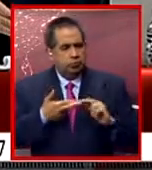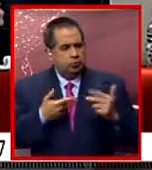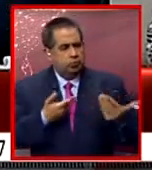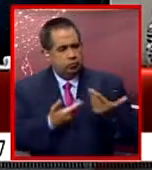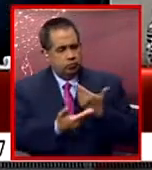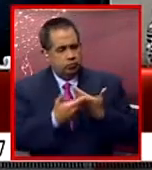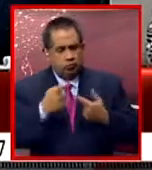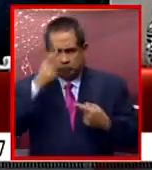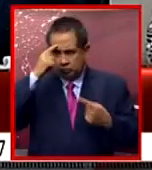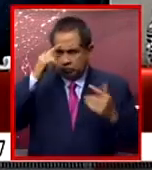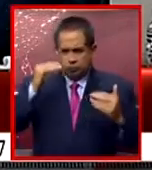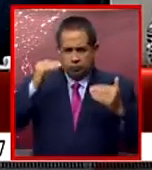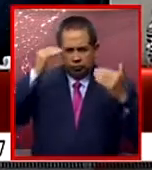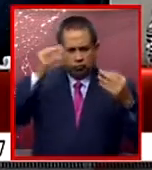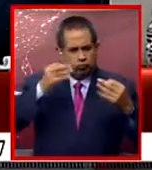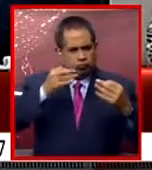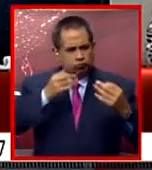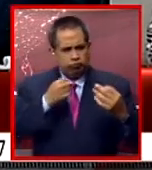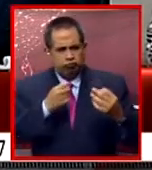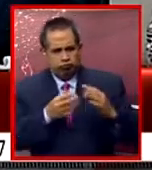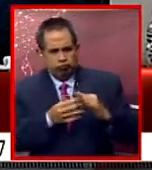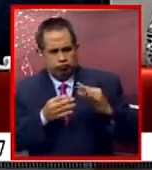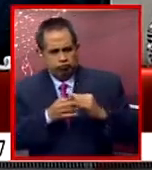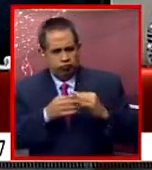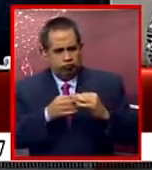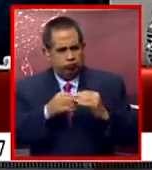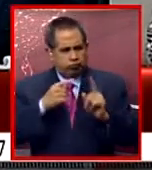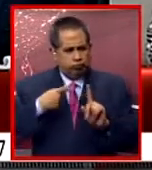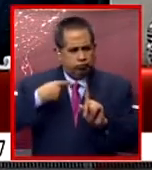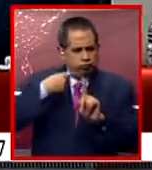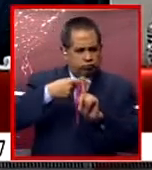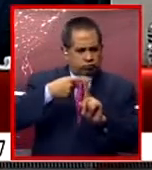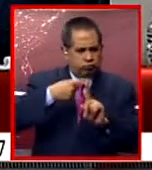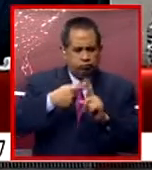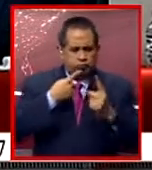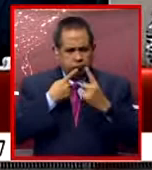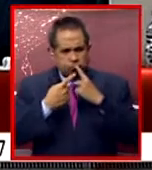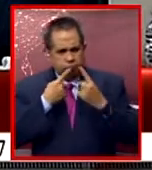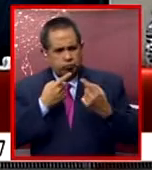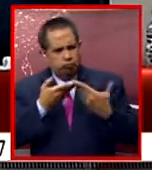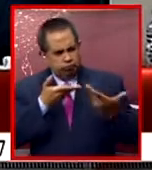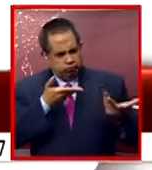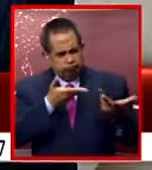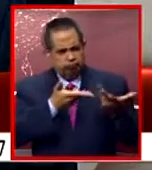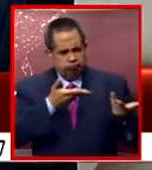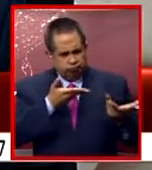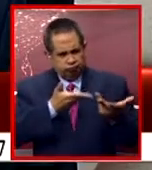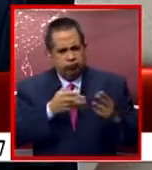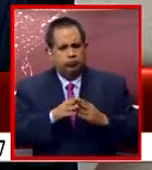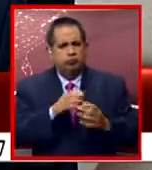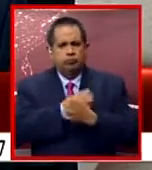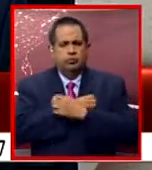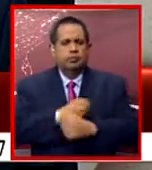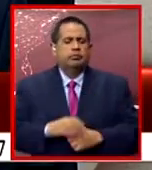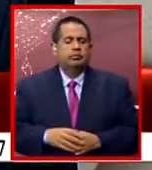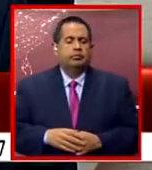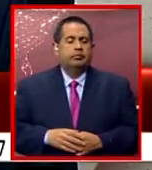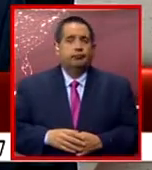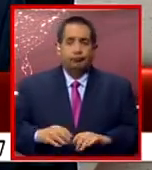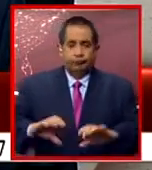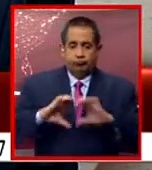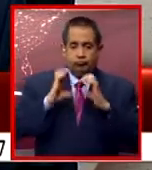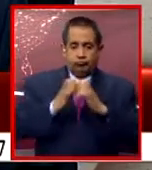civilizada, crítica y propositiva en los temas educativos, que el Congreso